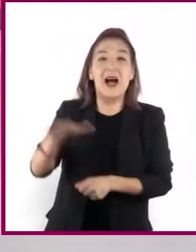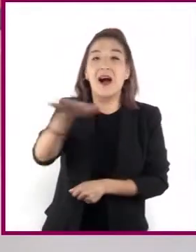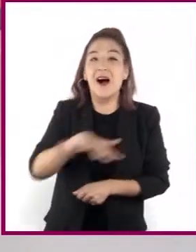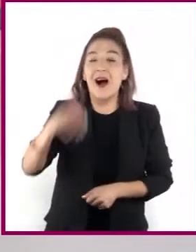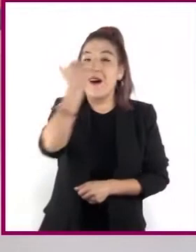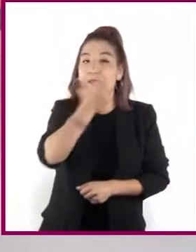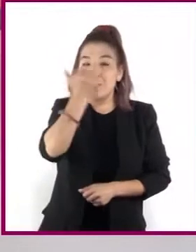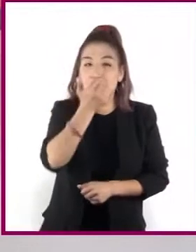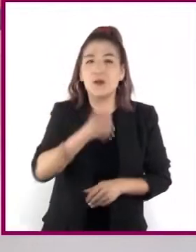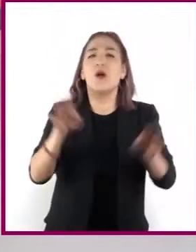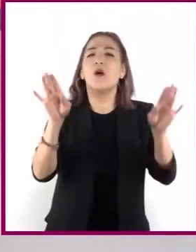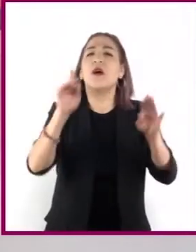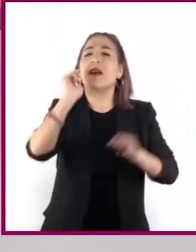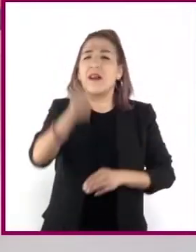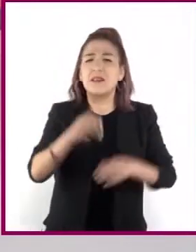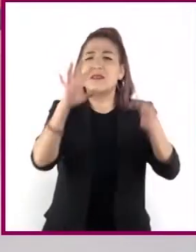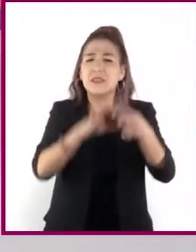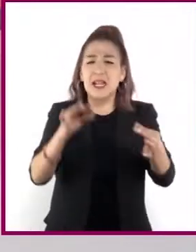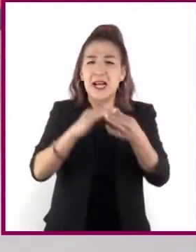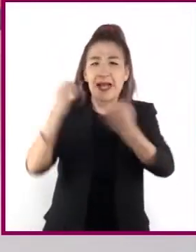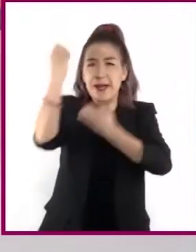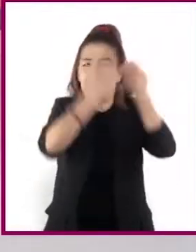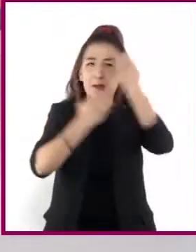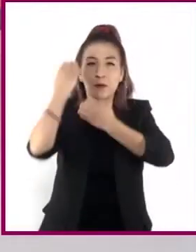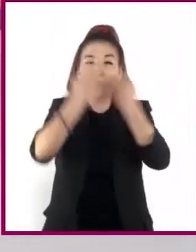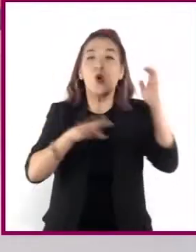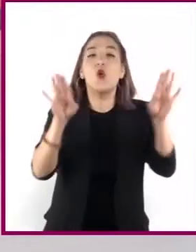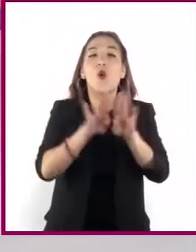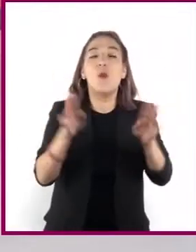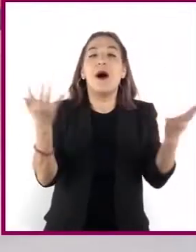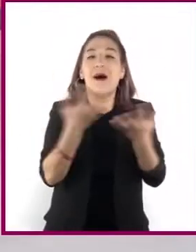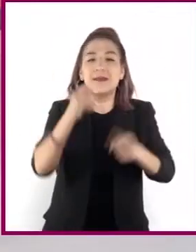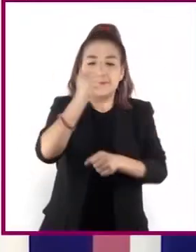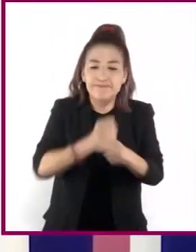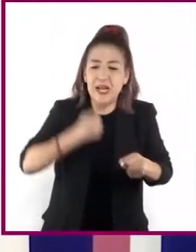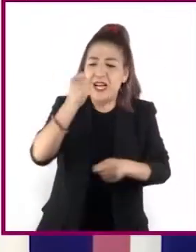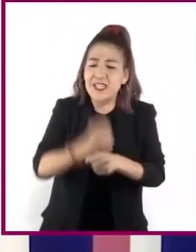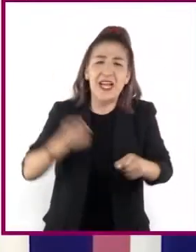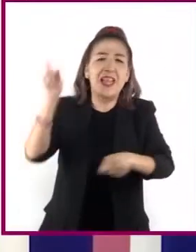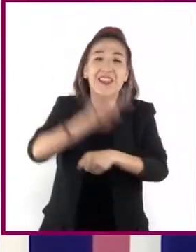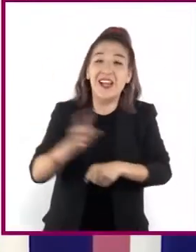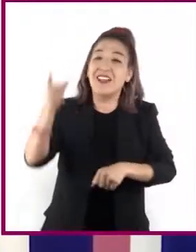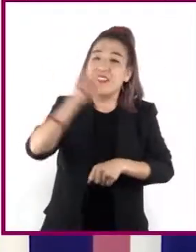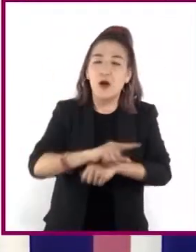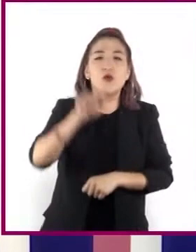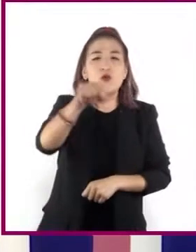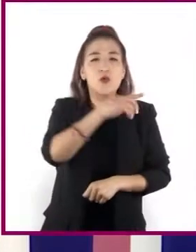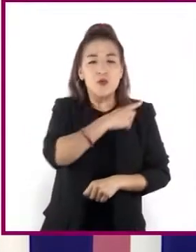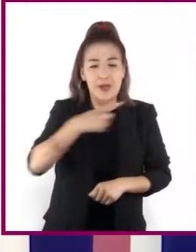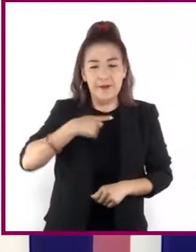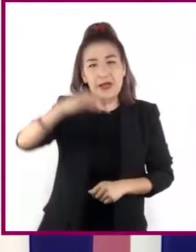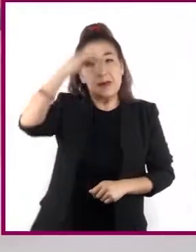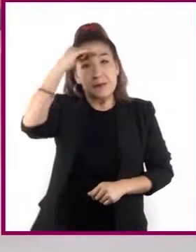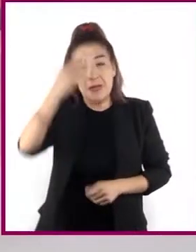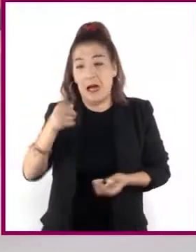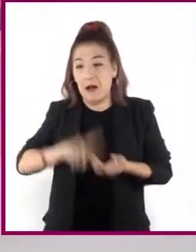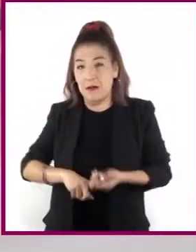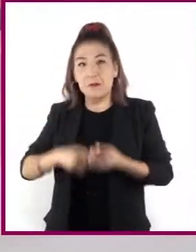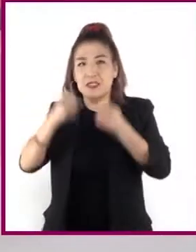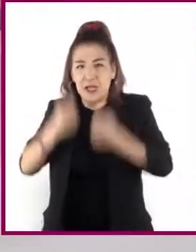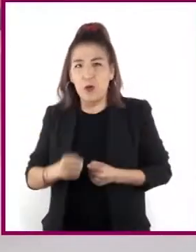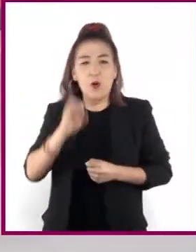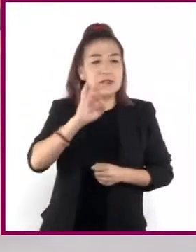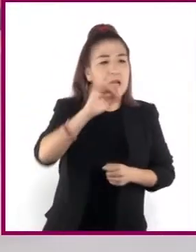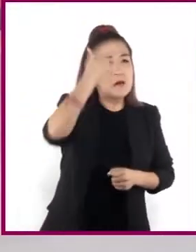alumnos, la evaluación en general es una práctica cotidiana que realizamos de manera consciente o inconsciente, con